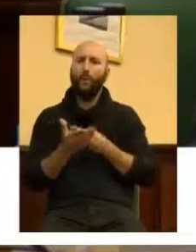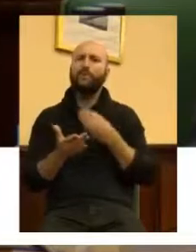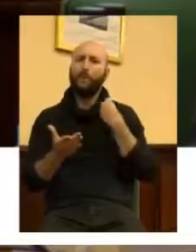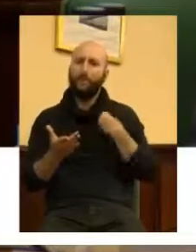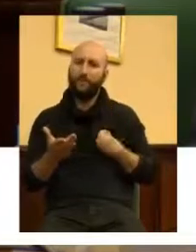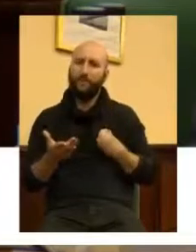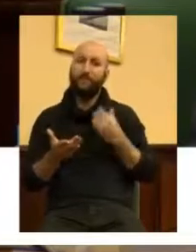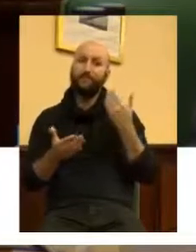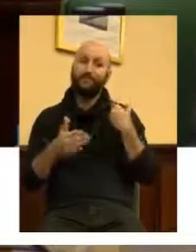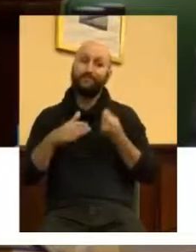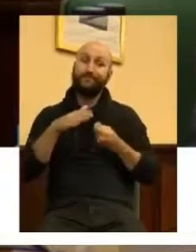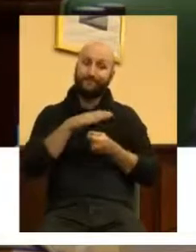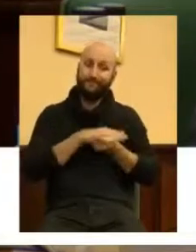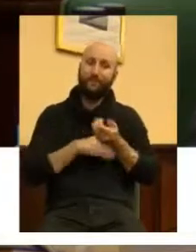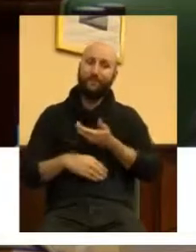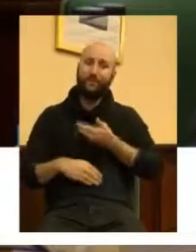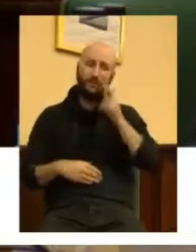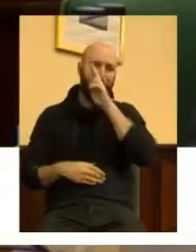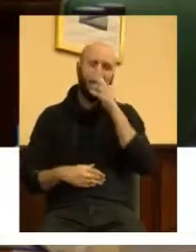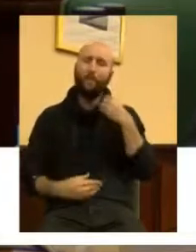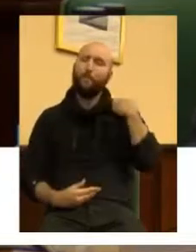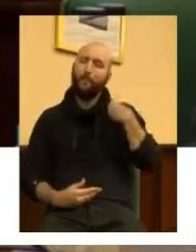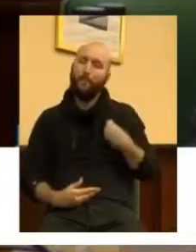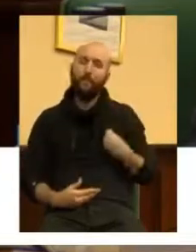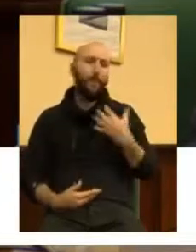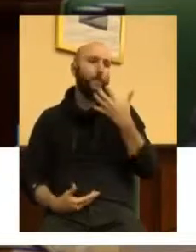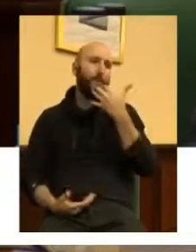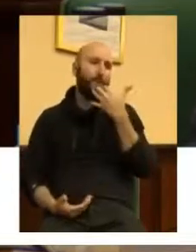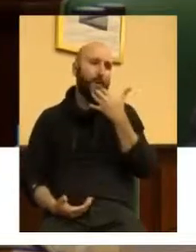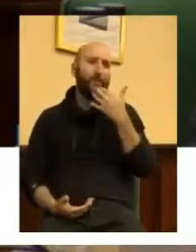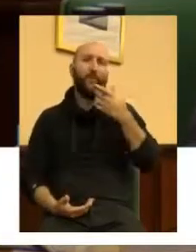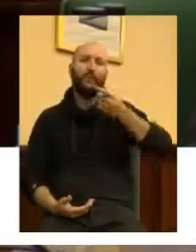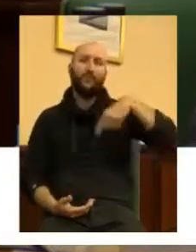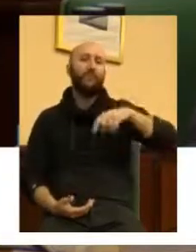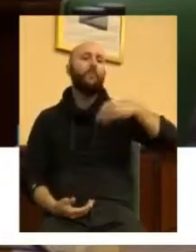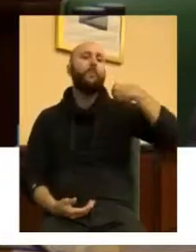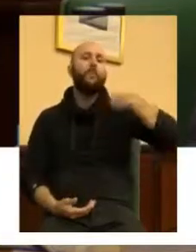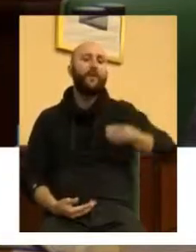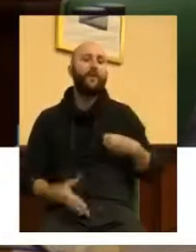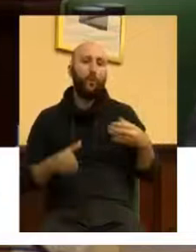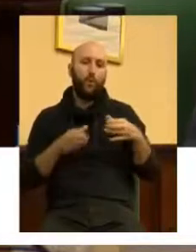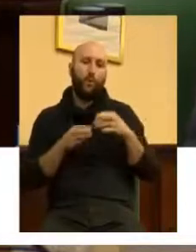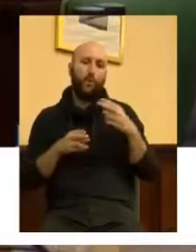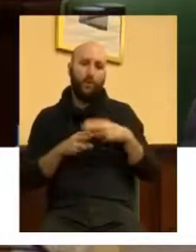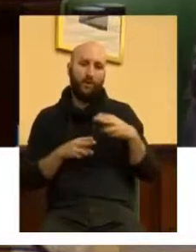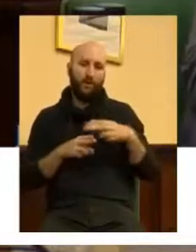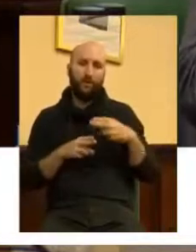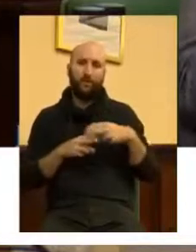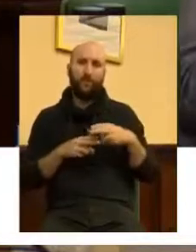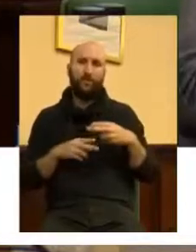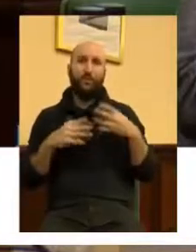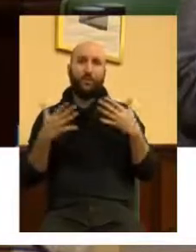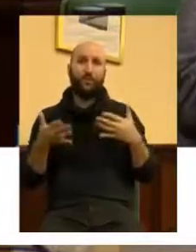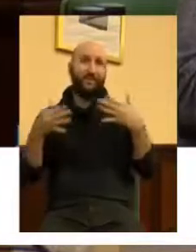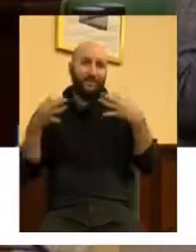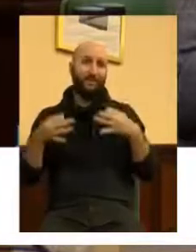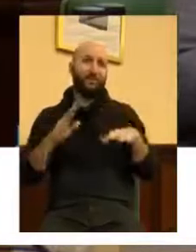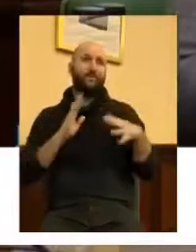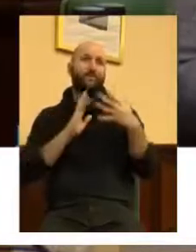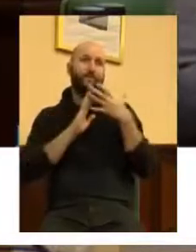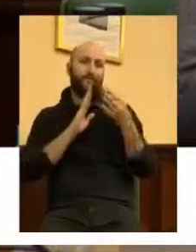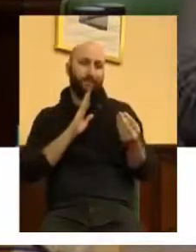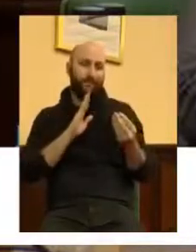que presentamos en el Ayuntamiento de Madrid. Le voy a dar una pista, es que somos el mismo partido. Entonces, comprenderá que es